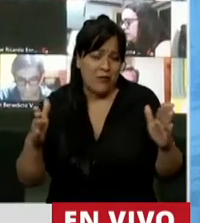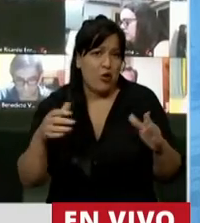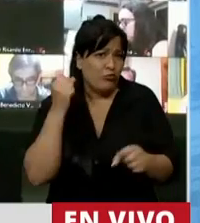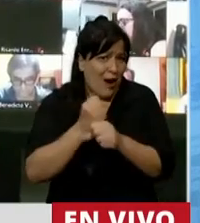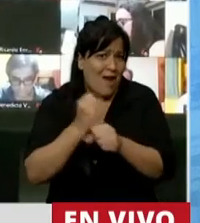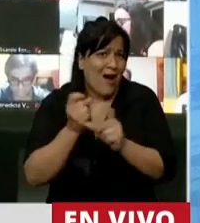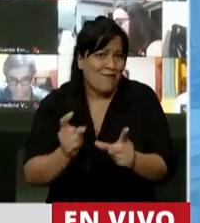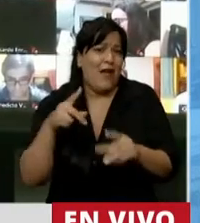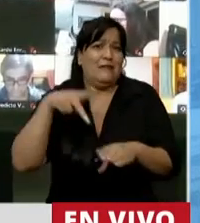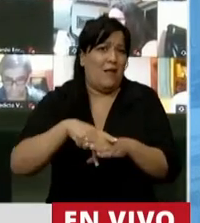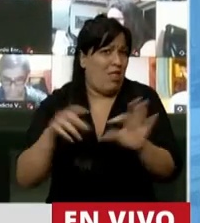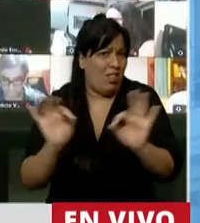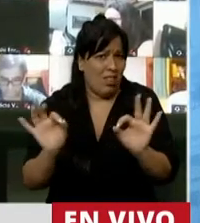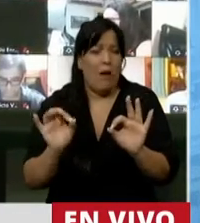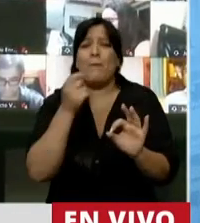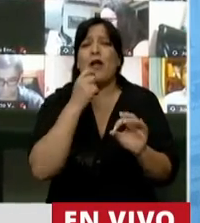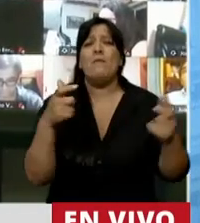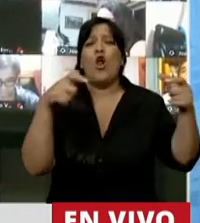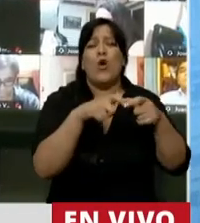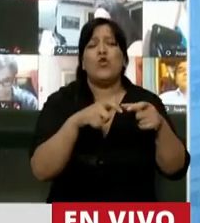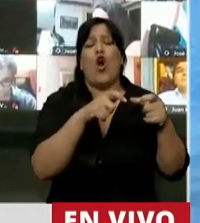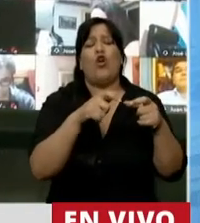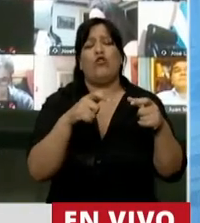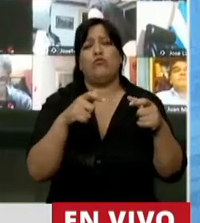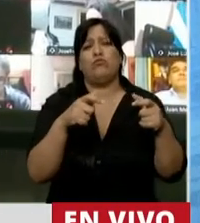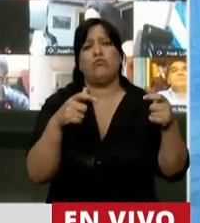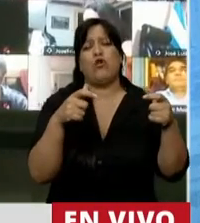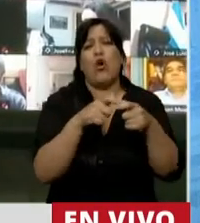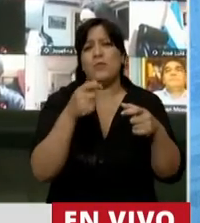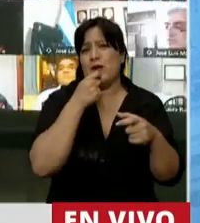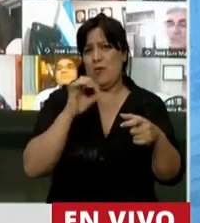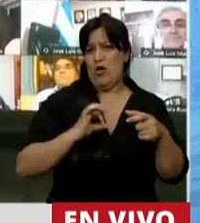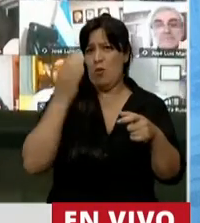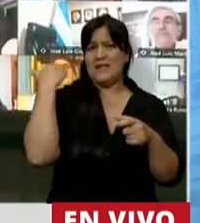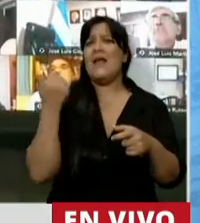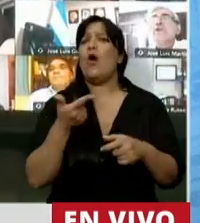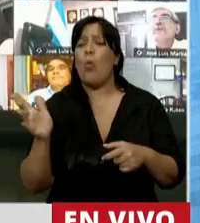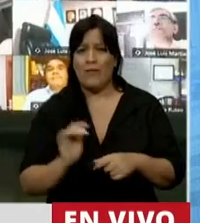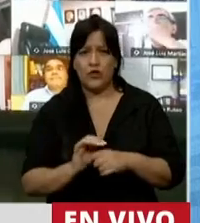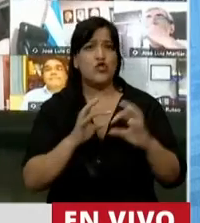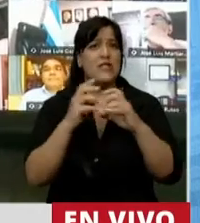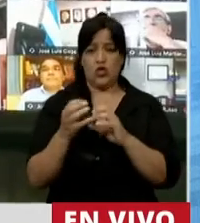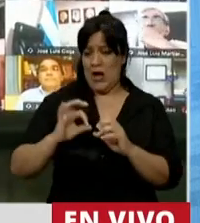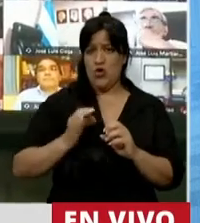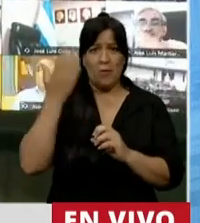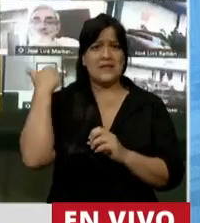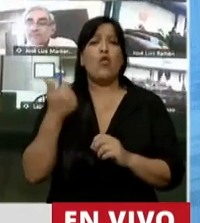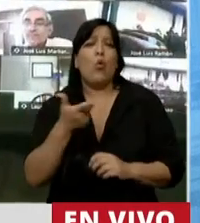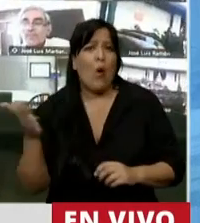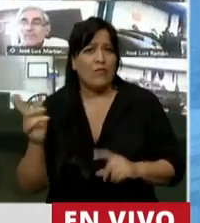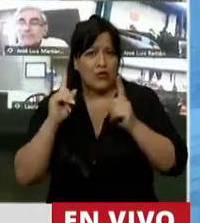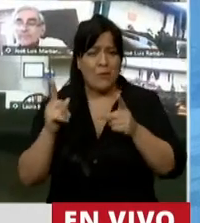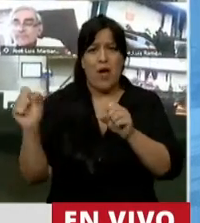que, si uno recuerda cuántas reuniones de comisión tuvimos el año pasado, cuántas sesiones, cuántas